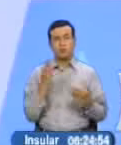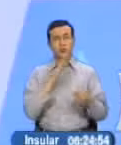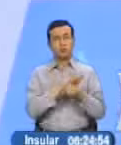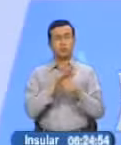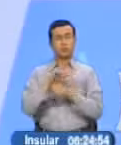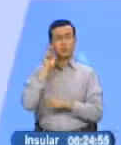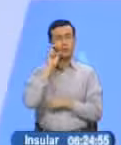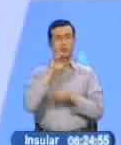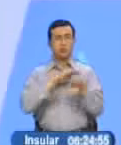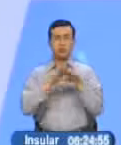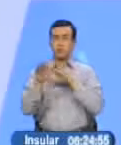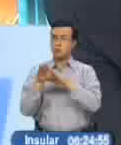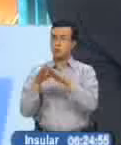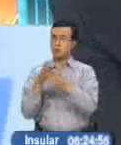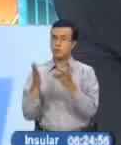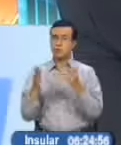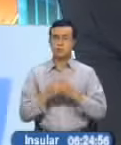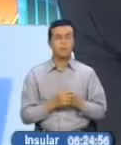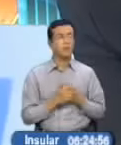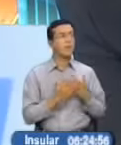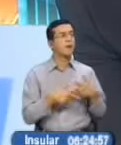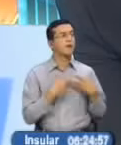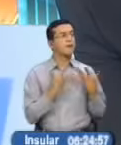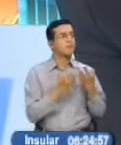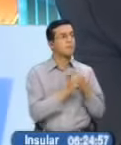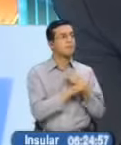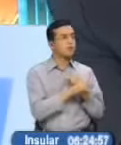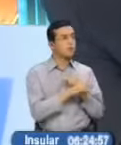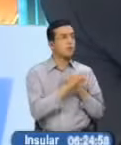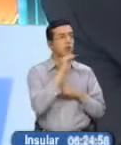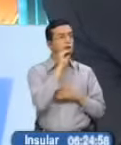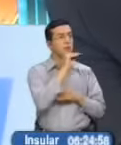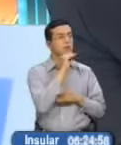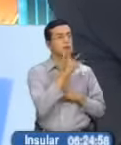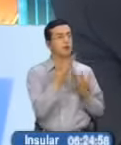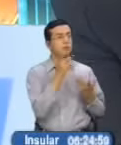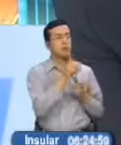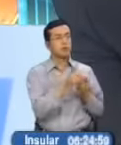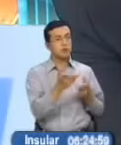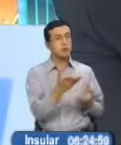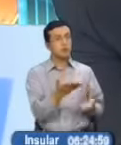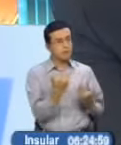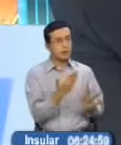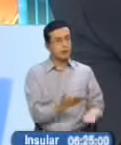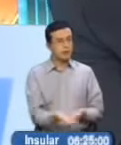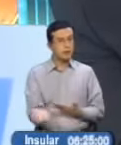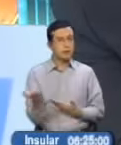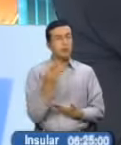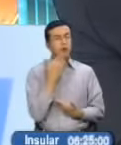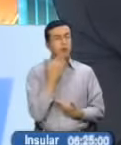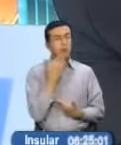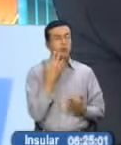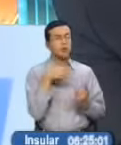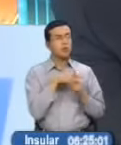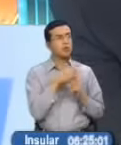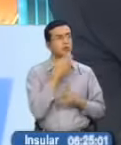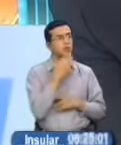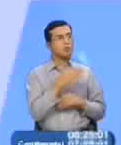turista a invitar. ¿Cómo se está generando o enganchando este tema con un modelo